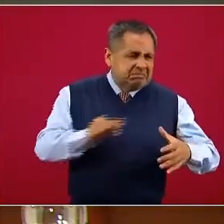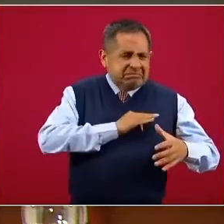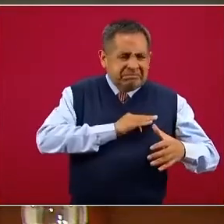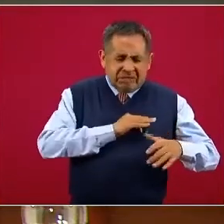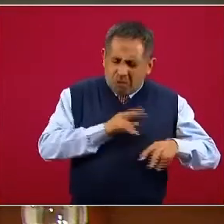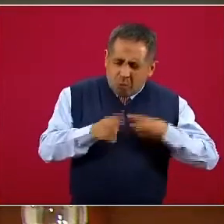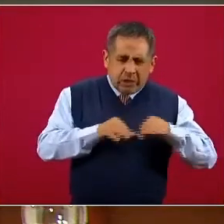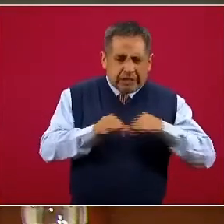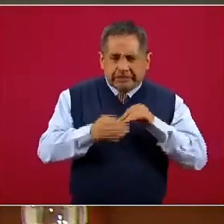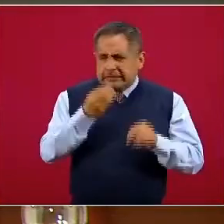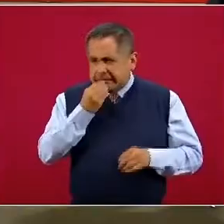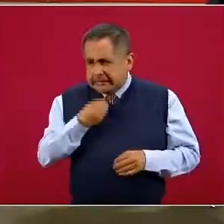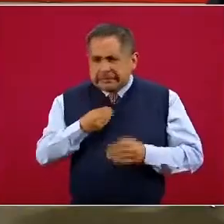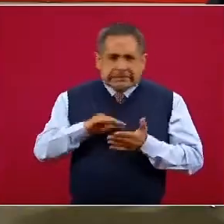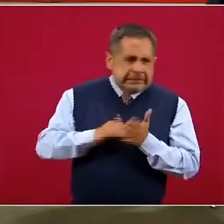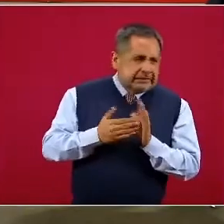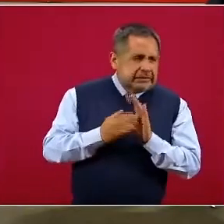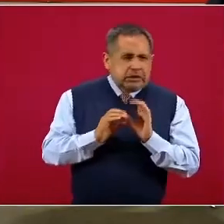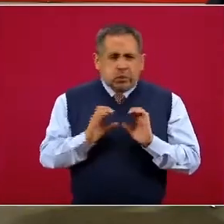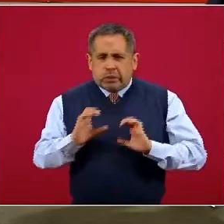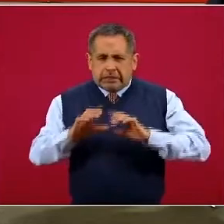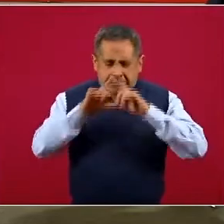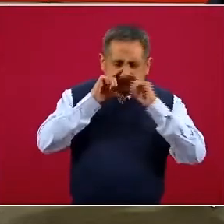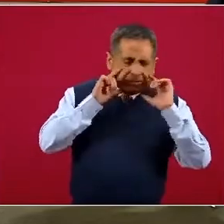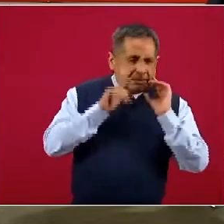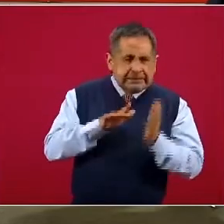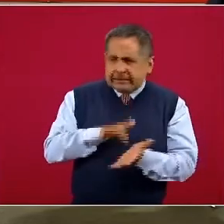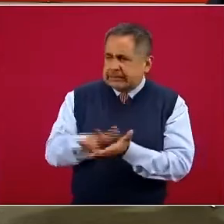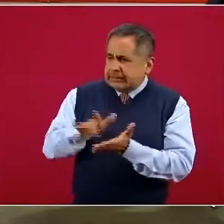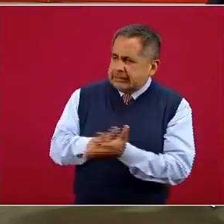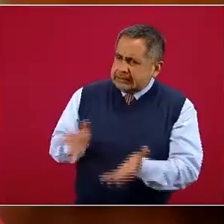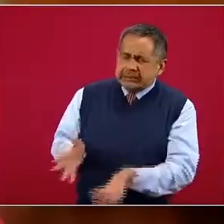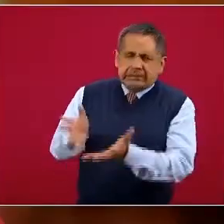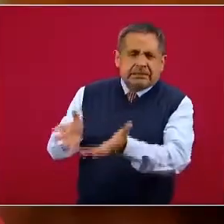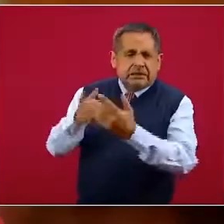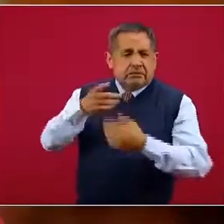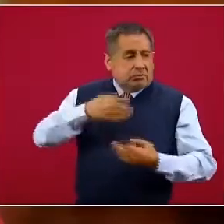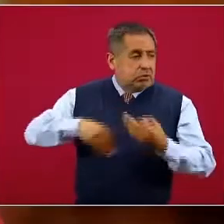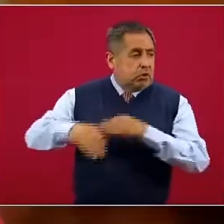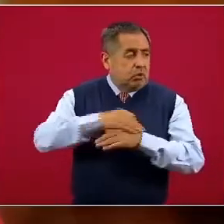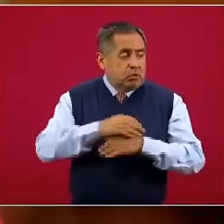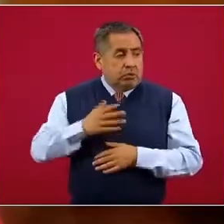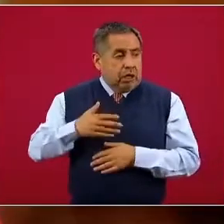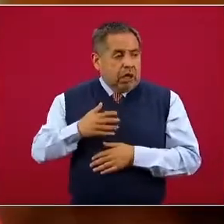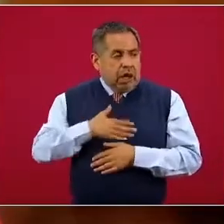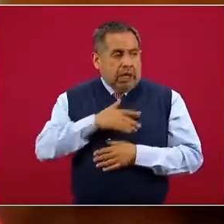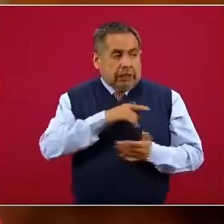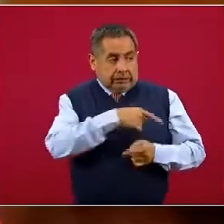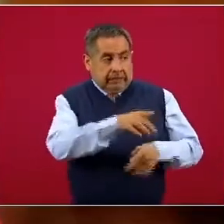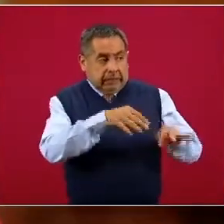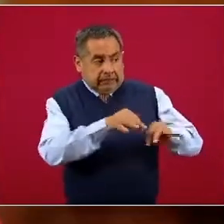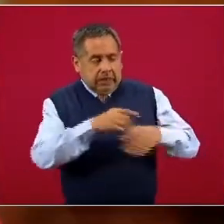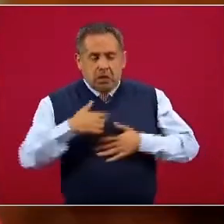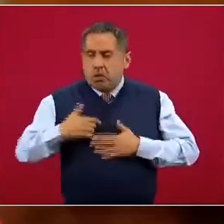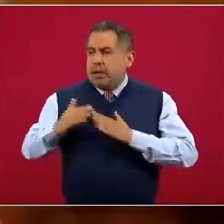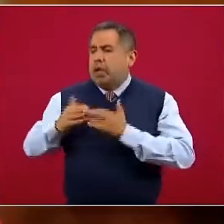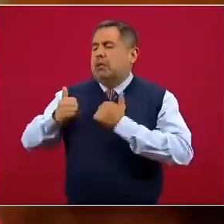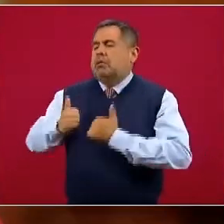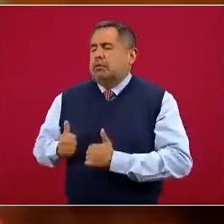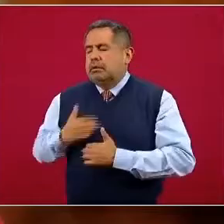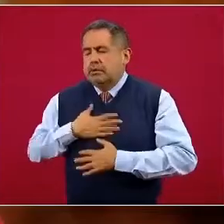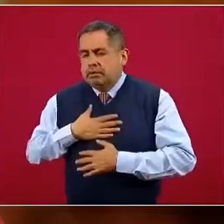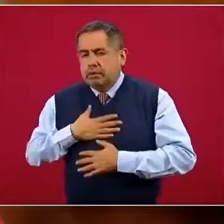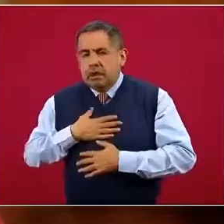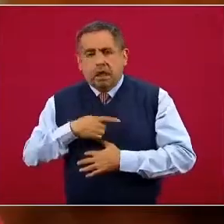todos estos meses para apoyar que muchos de nosotros nos resguardemos y que ellos no se han podido